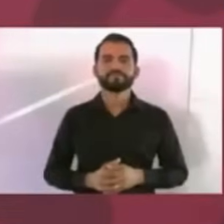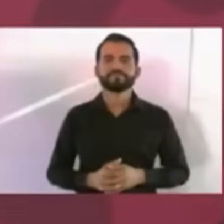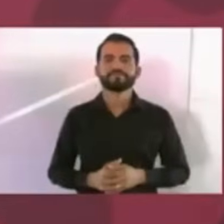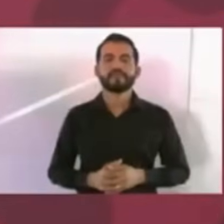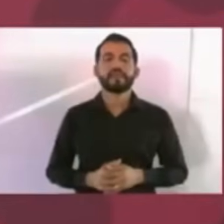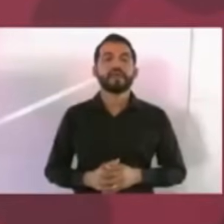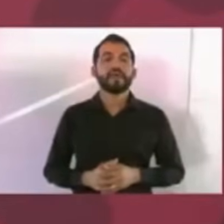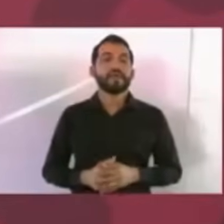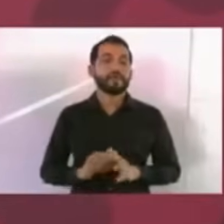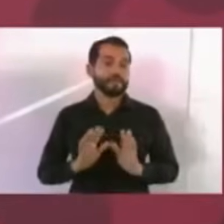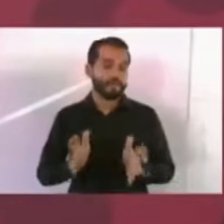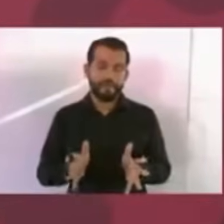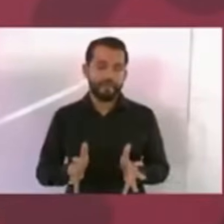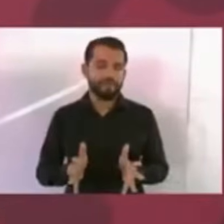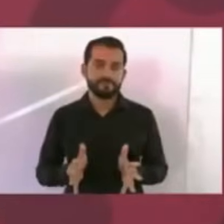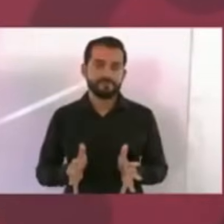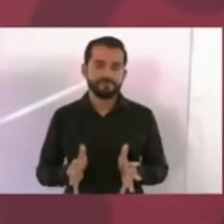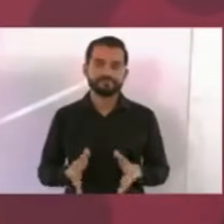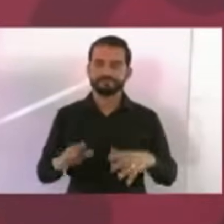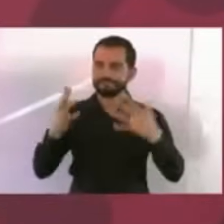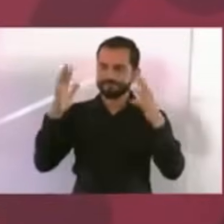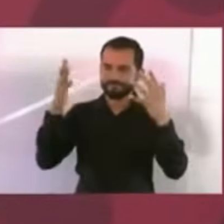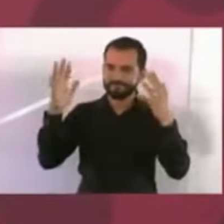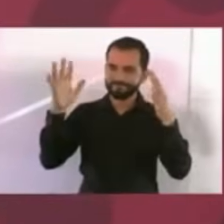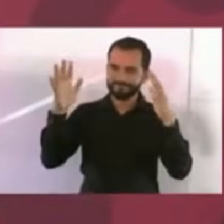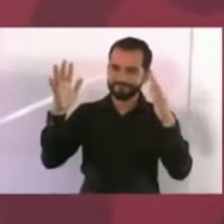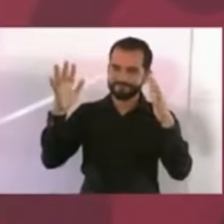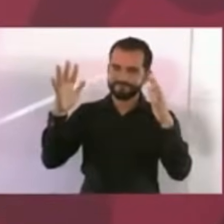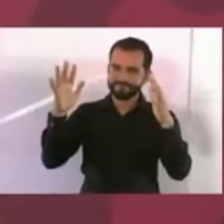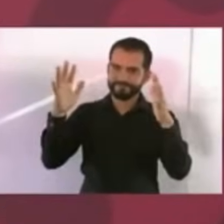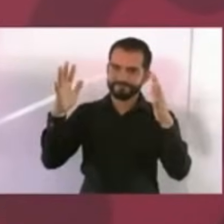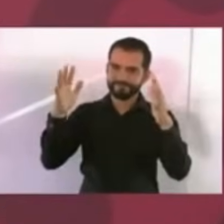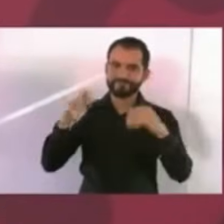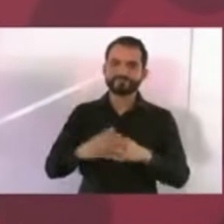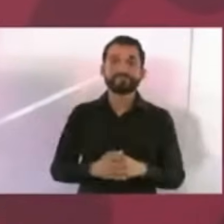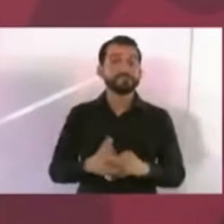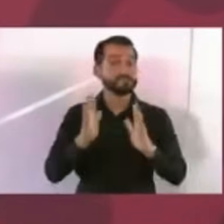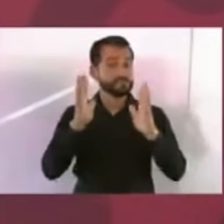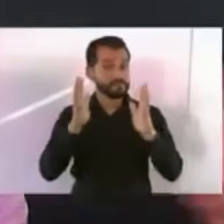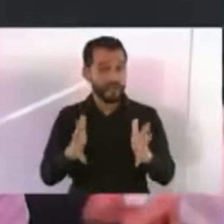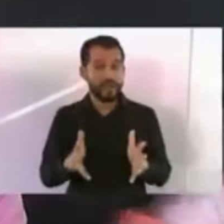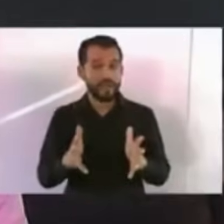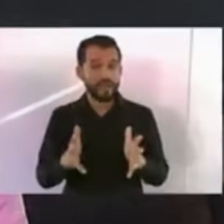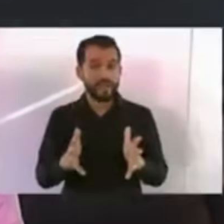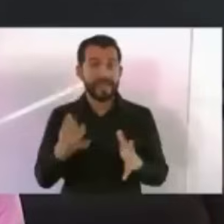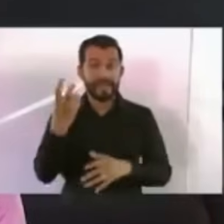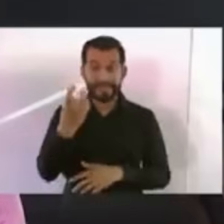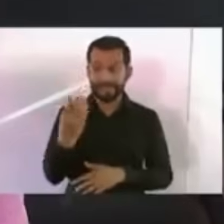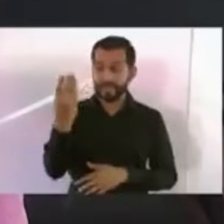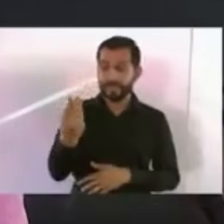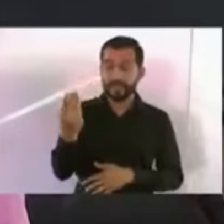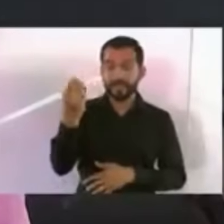ya en ese caso ya se elevó la pensión